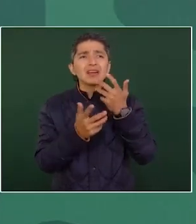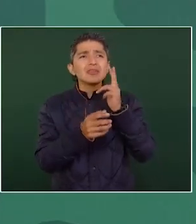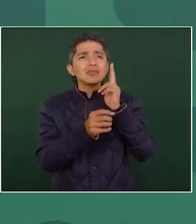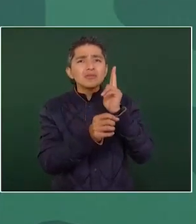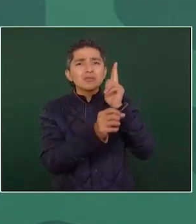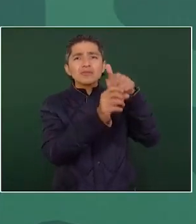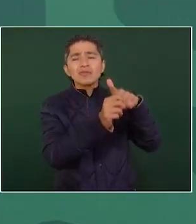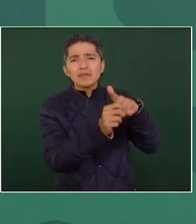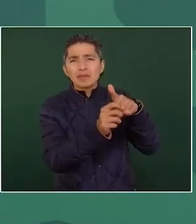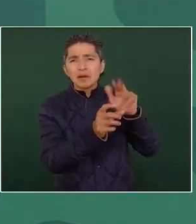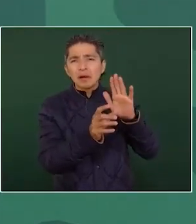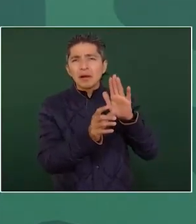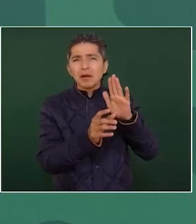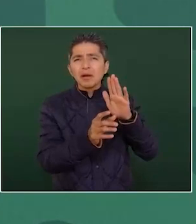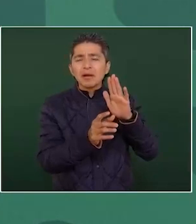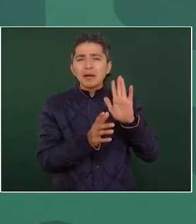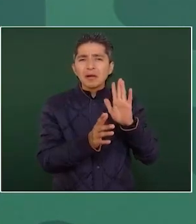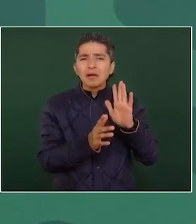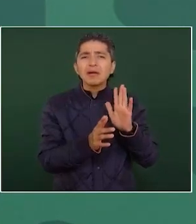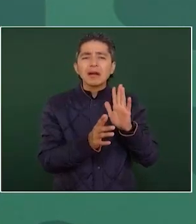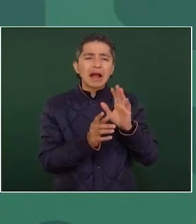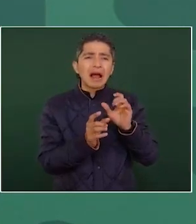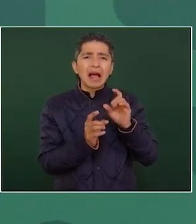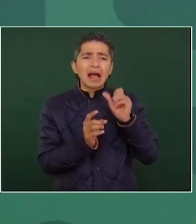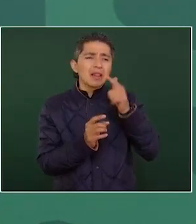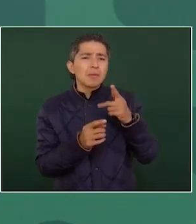no para el caso de los que